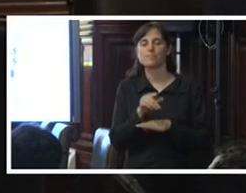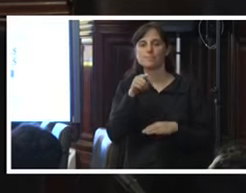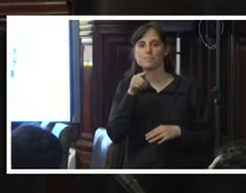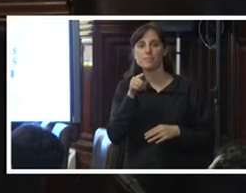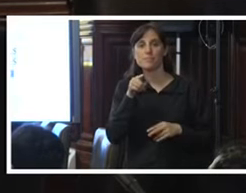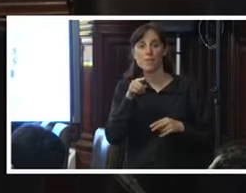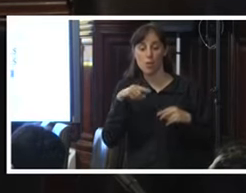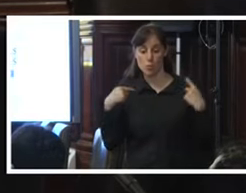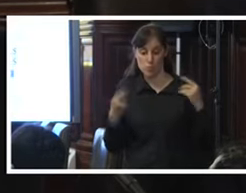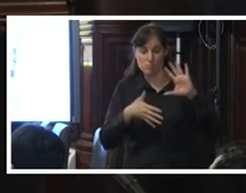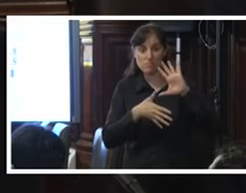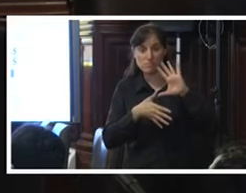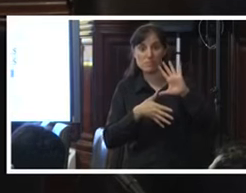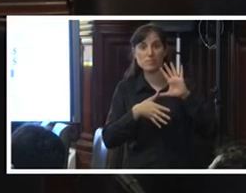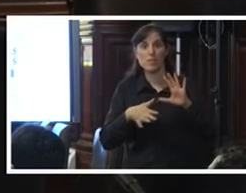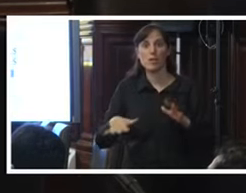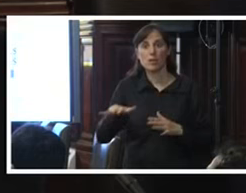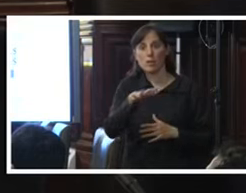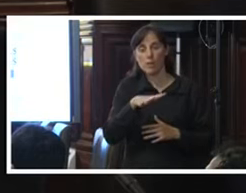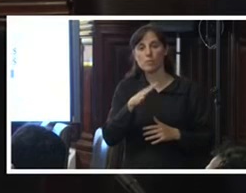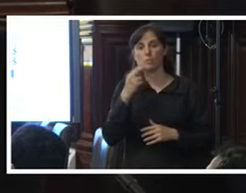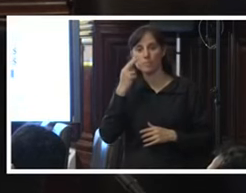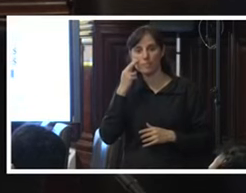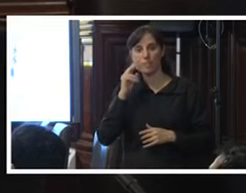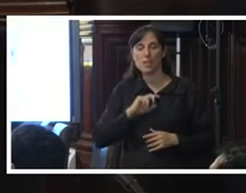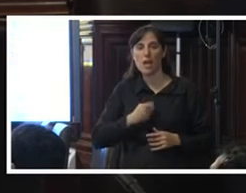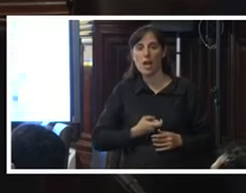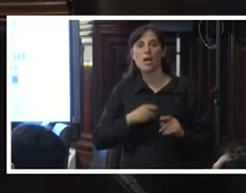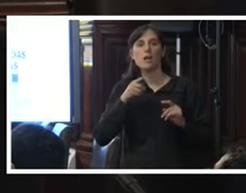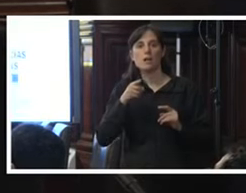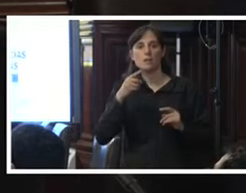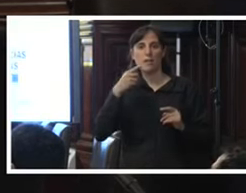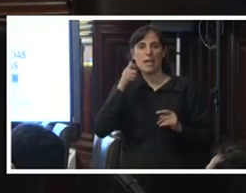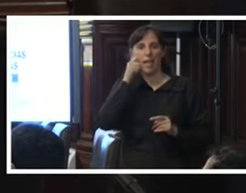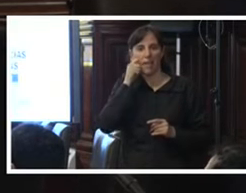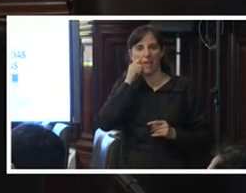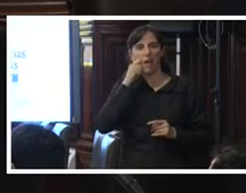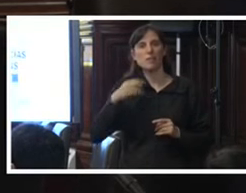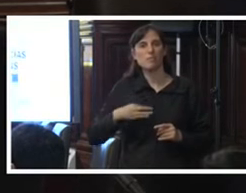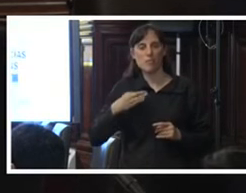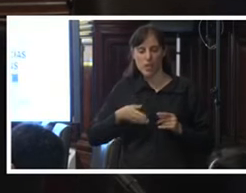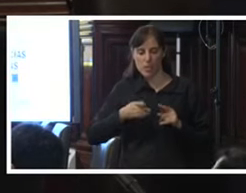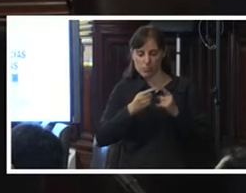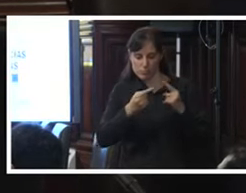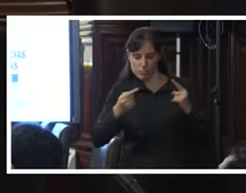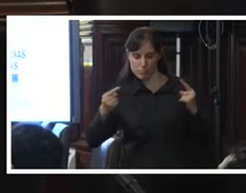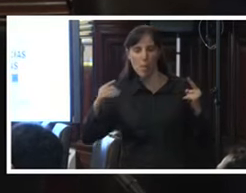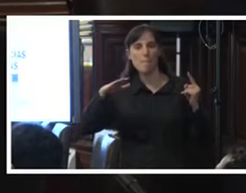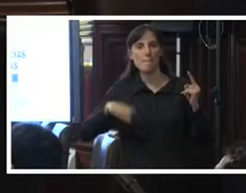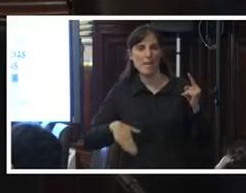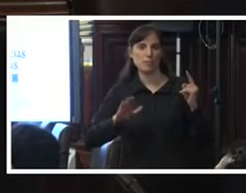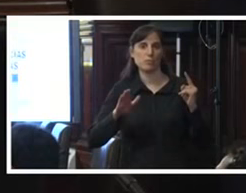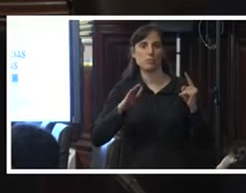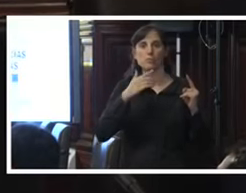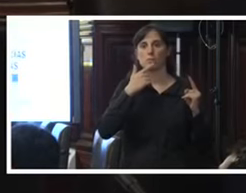para nuestra región la población trans tiene una esperanza de vida notablemente menor a la que aquellas a la de aquellas personas sin género